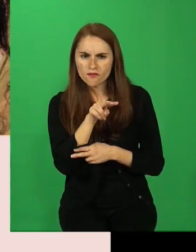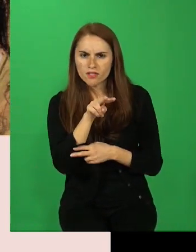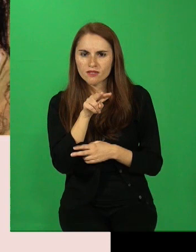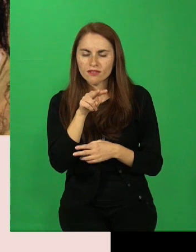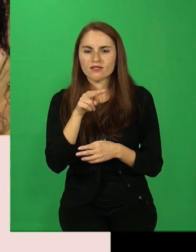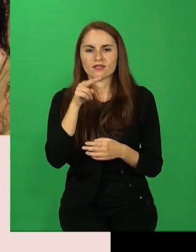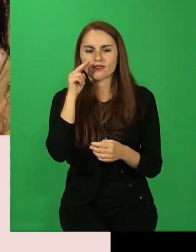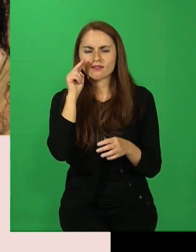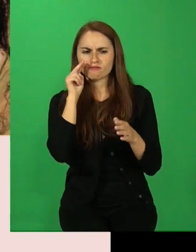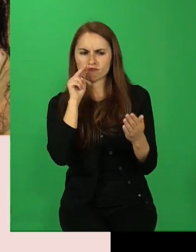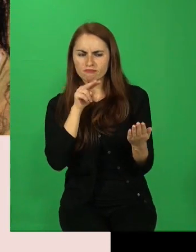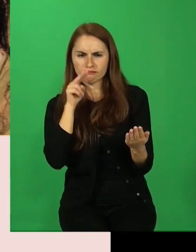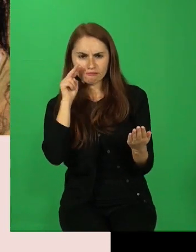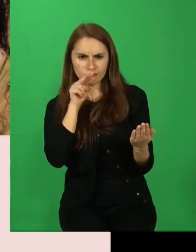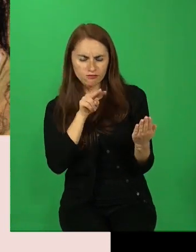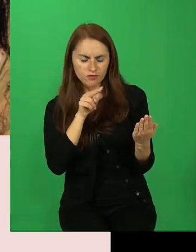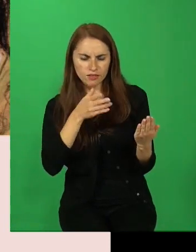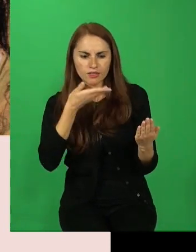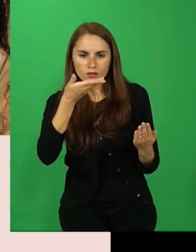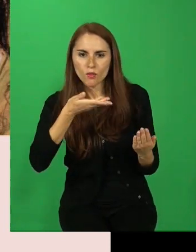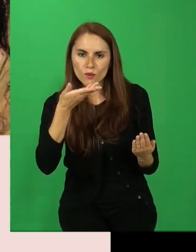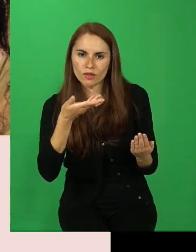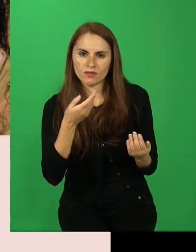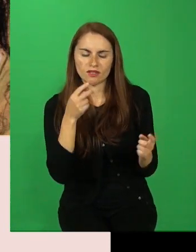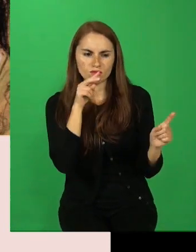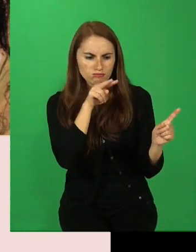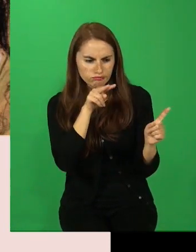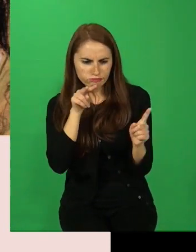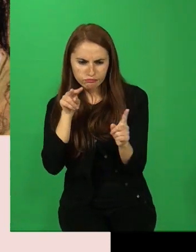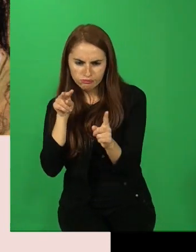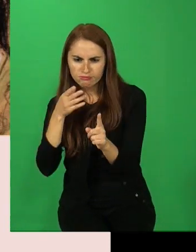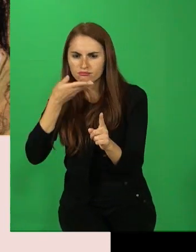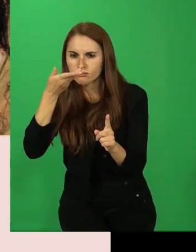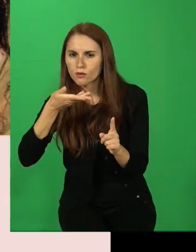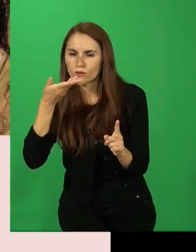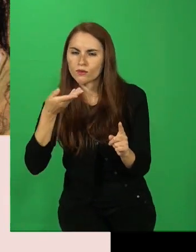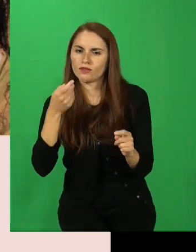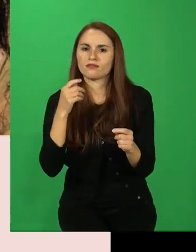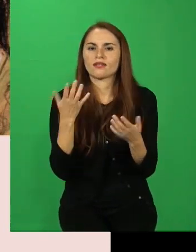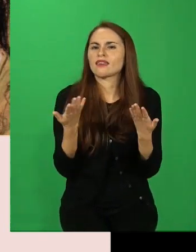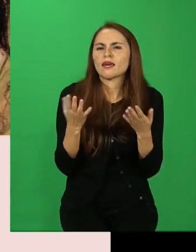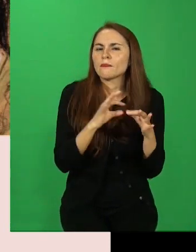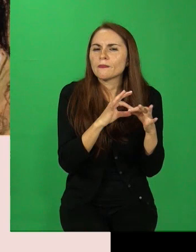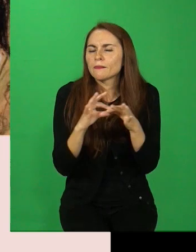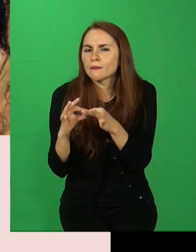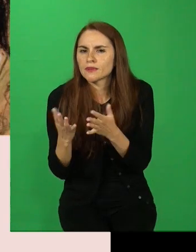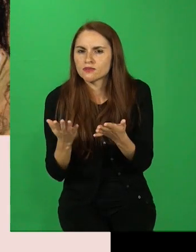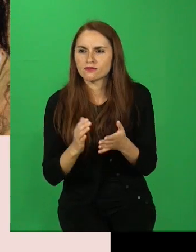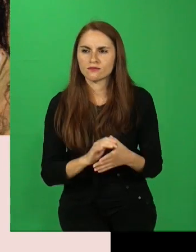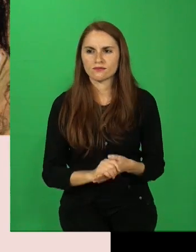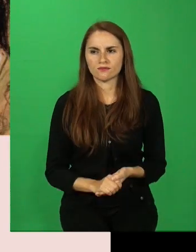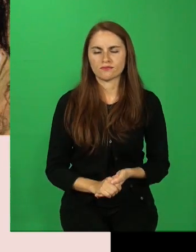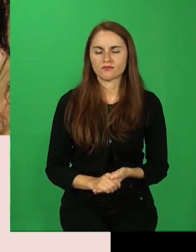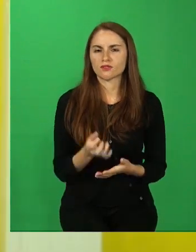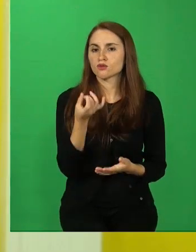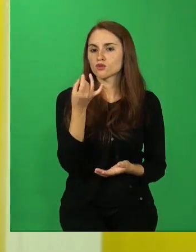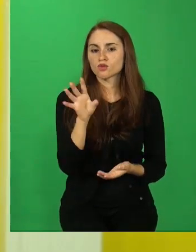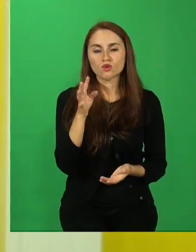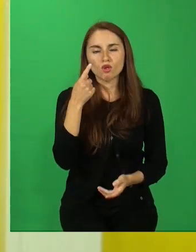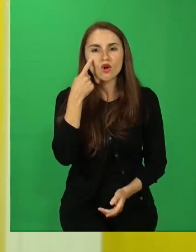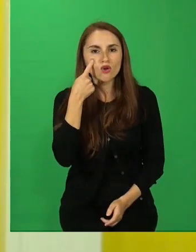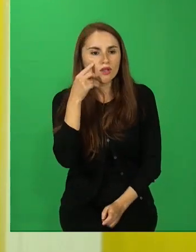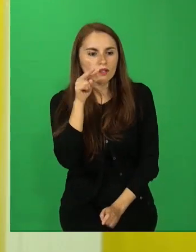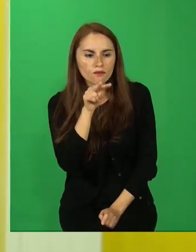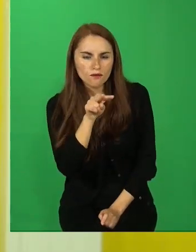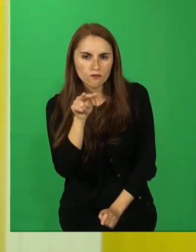que tiene otro personaje que sería el personaje principal de la historia. Él simplemente cuenta lo que observa y lo